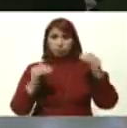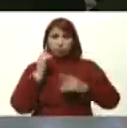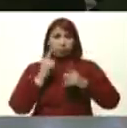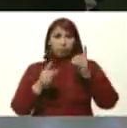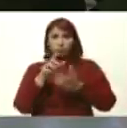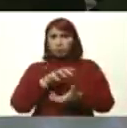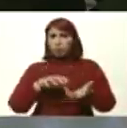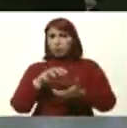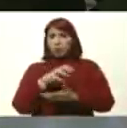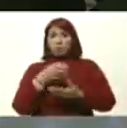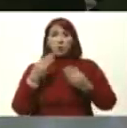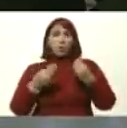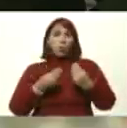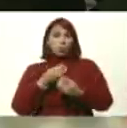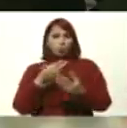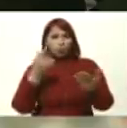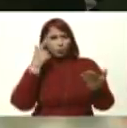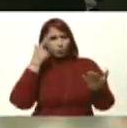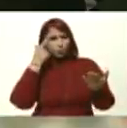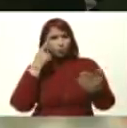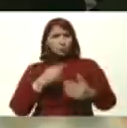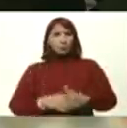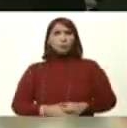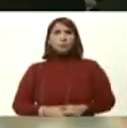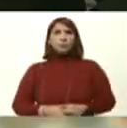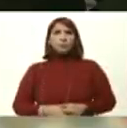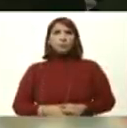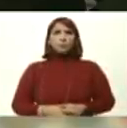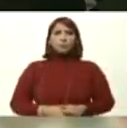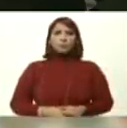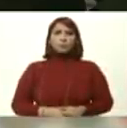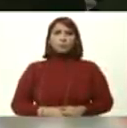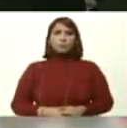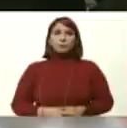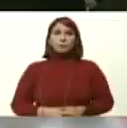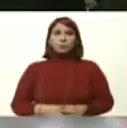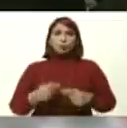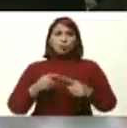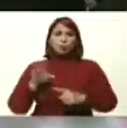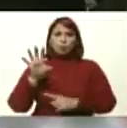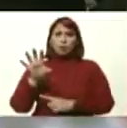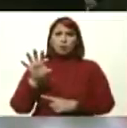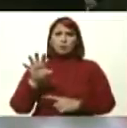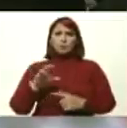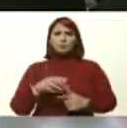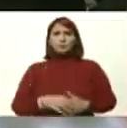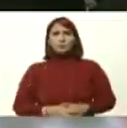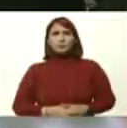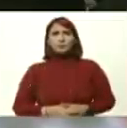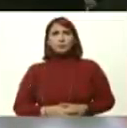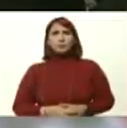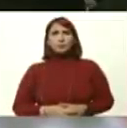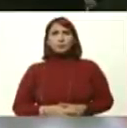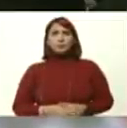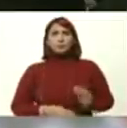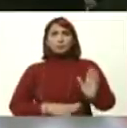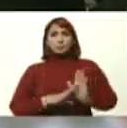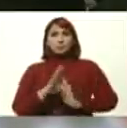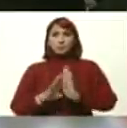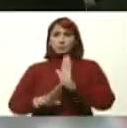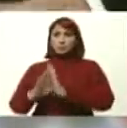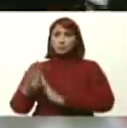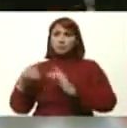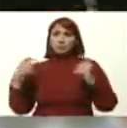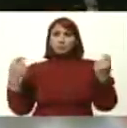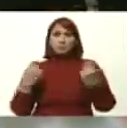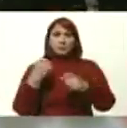percances, como ustedes saben, con Noruega, pasamos la página y se ha desarrollado una